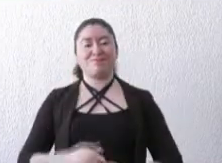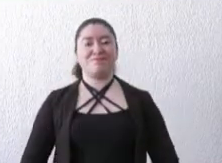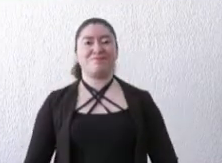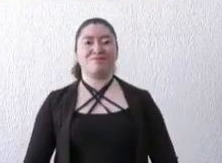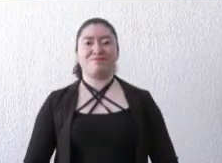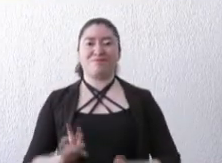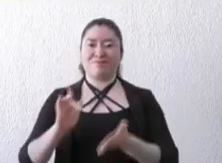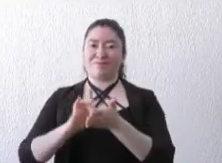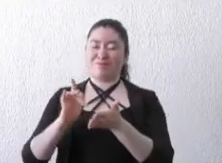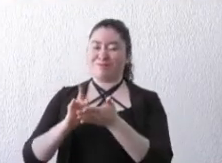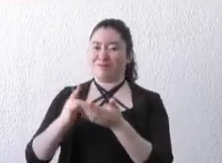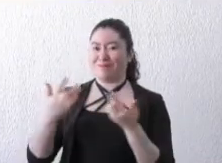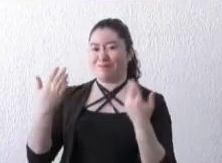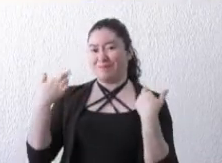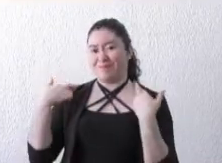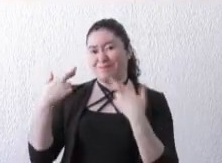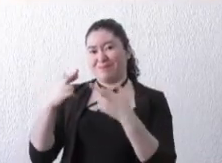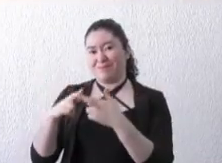Gracias, maestros.